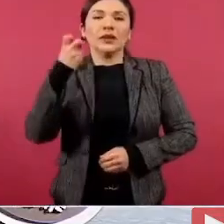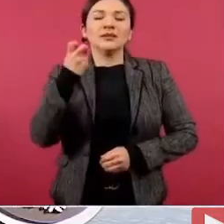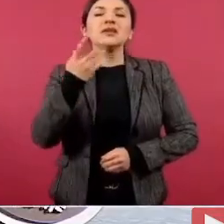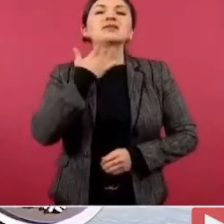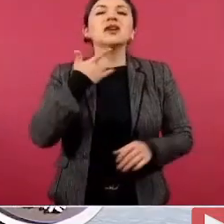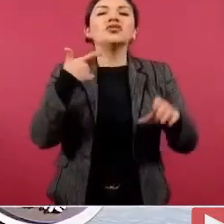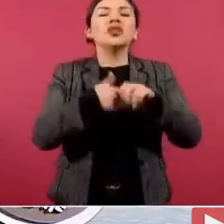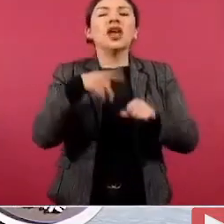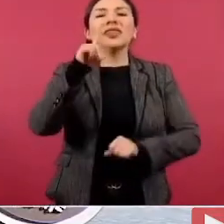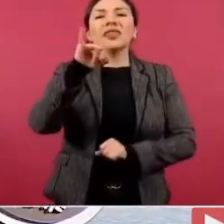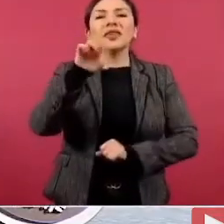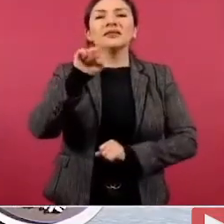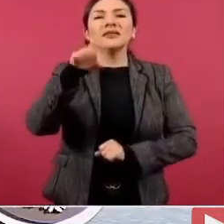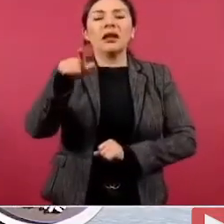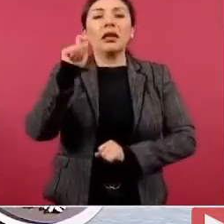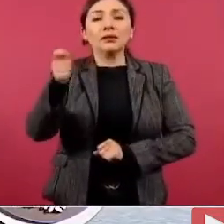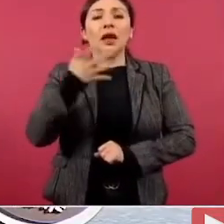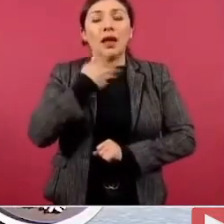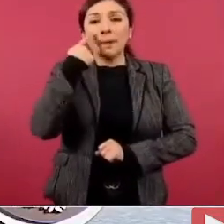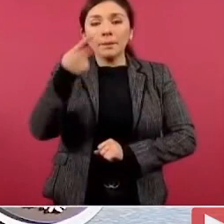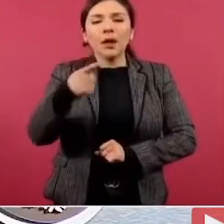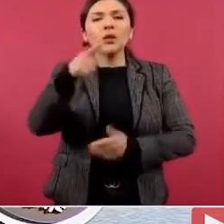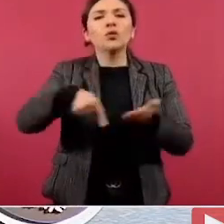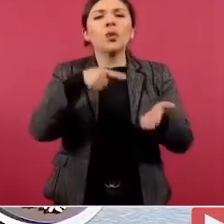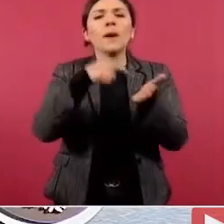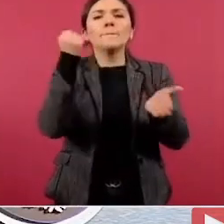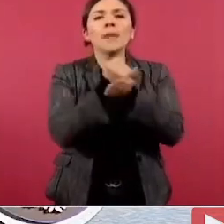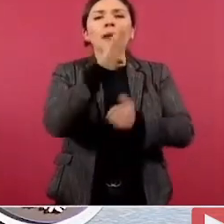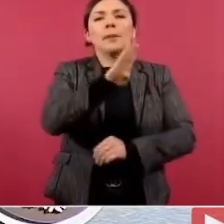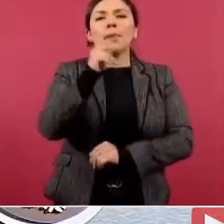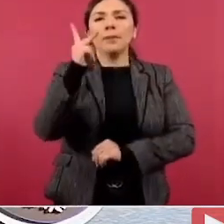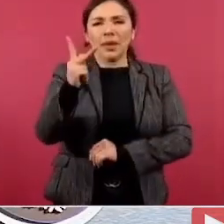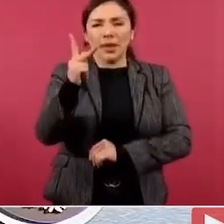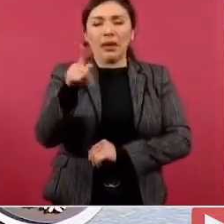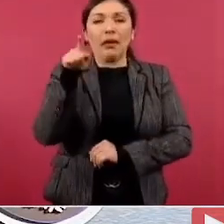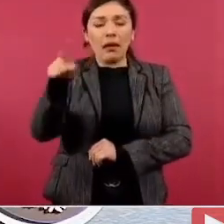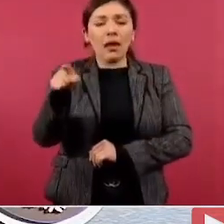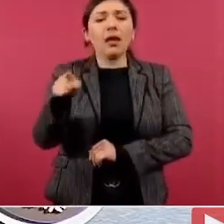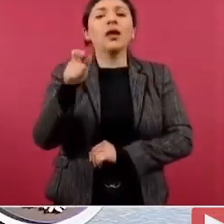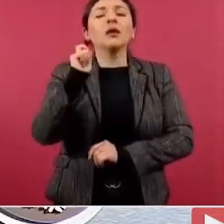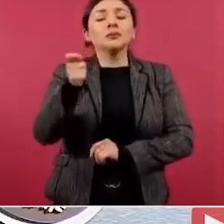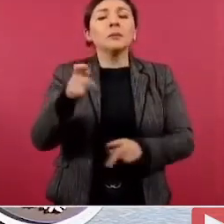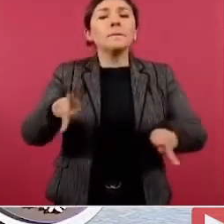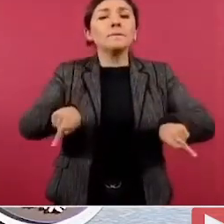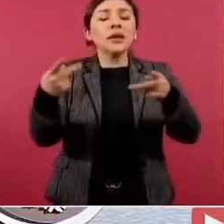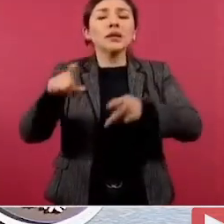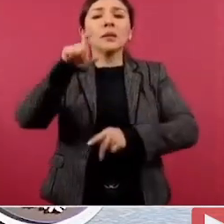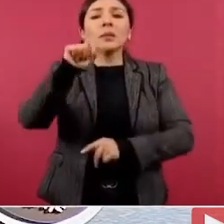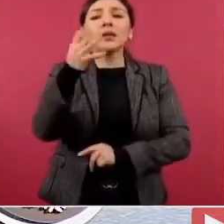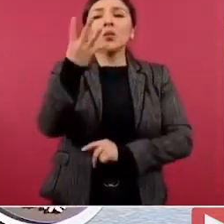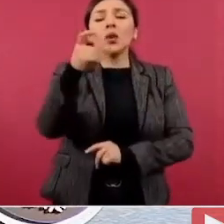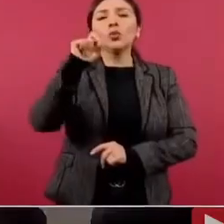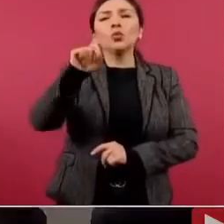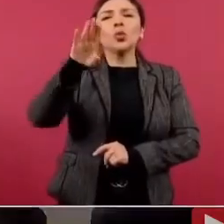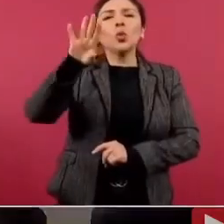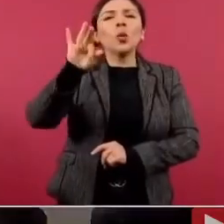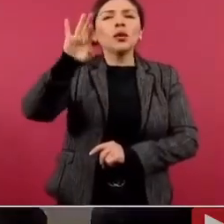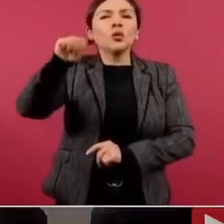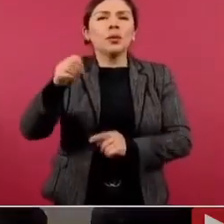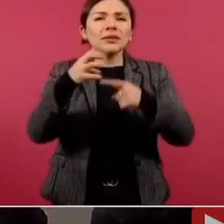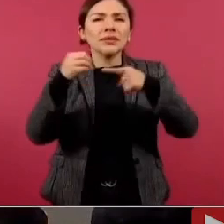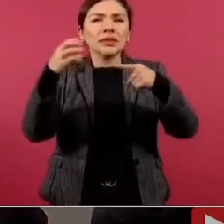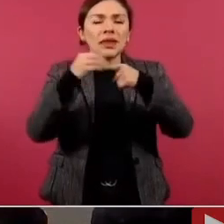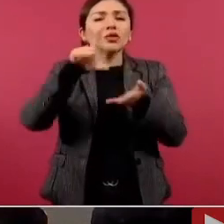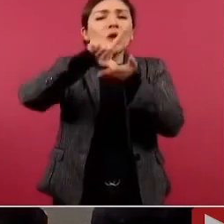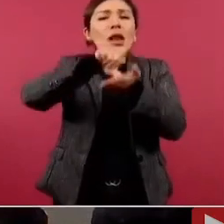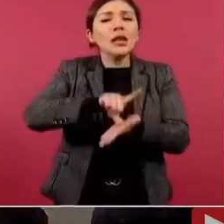diésel. Y en este caso nos encontramos con franquicia BP, quienes ofrecieron a 24 pesos con 49 centavos